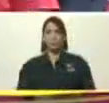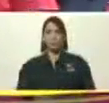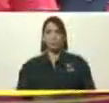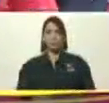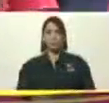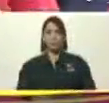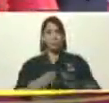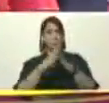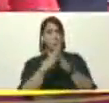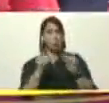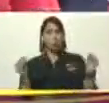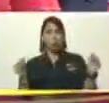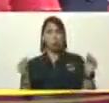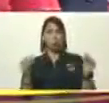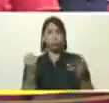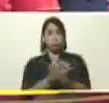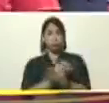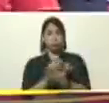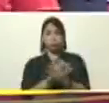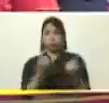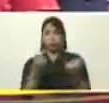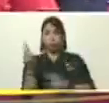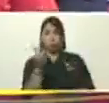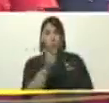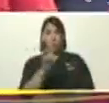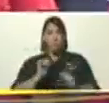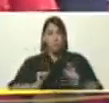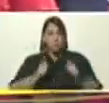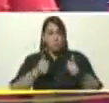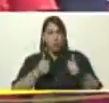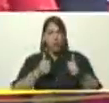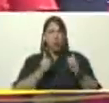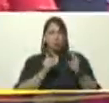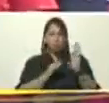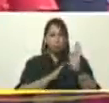de toda la economía que comienza a crecer.